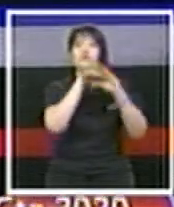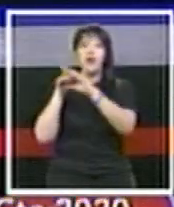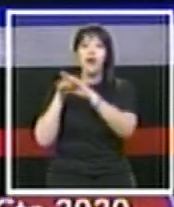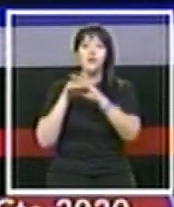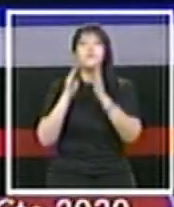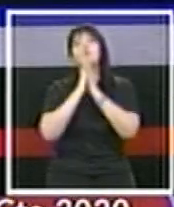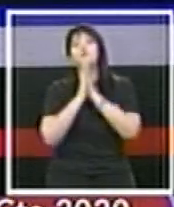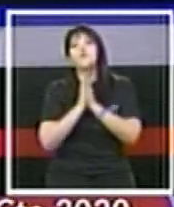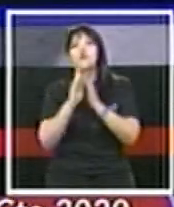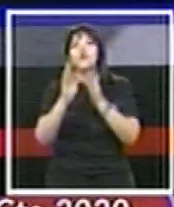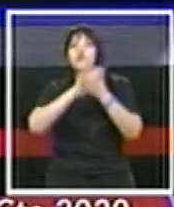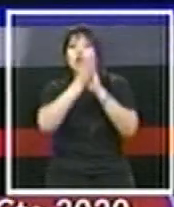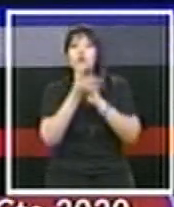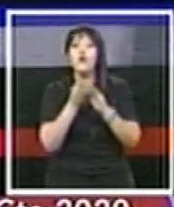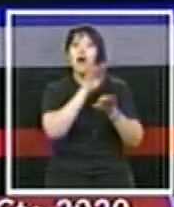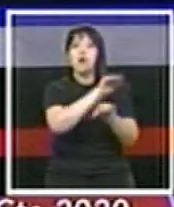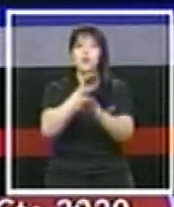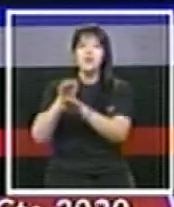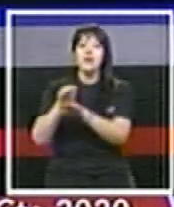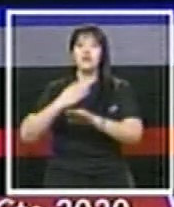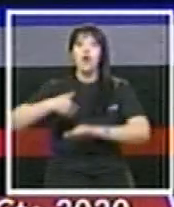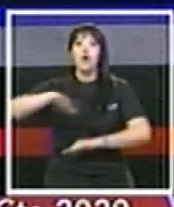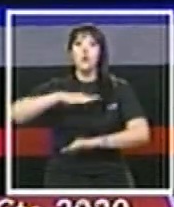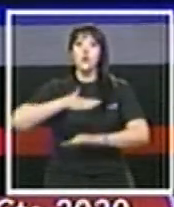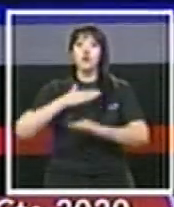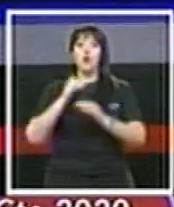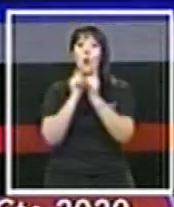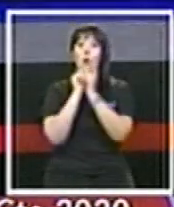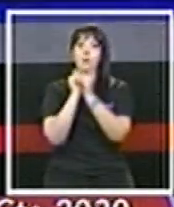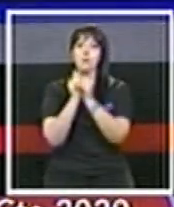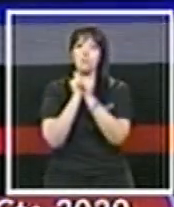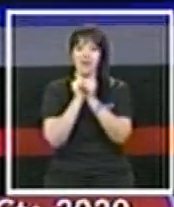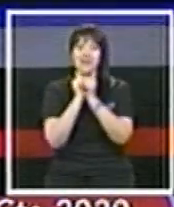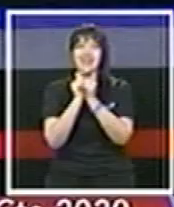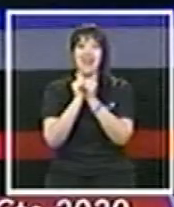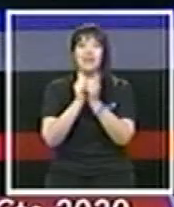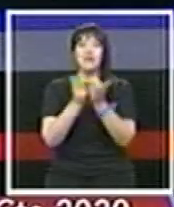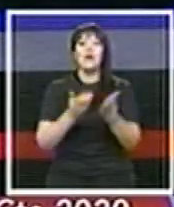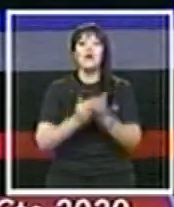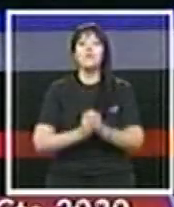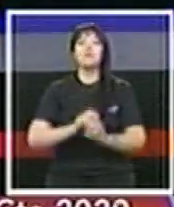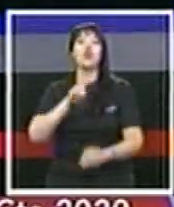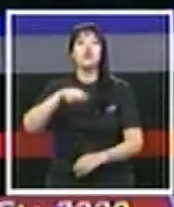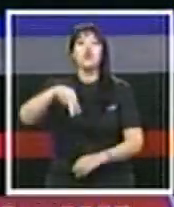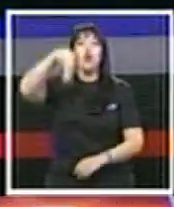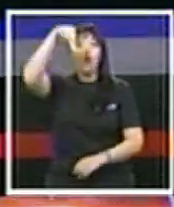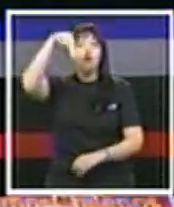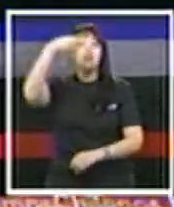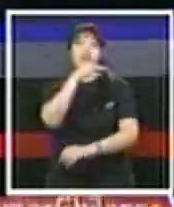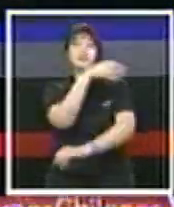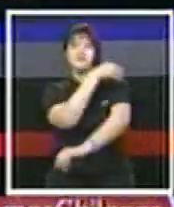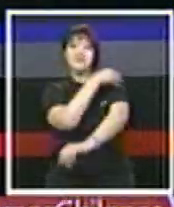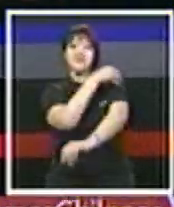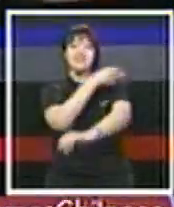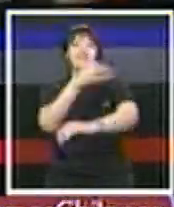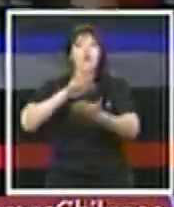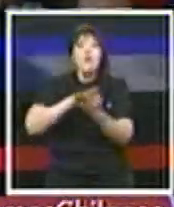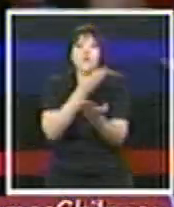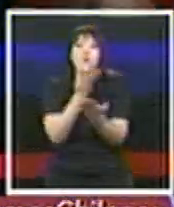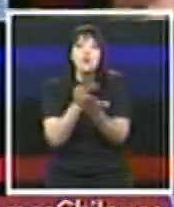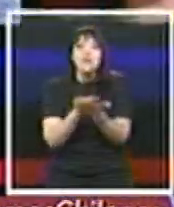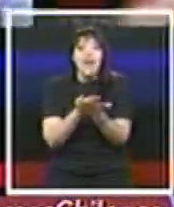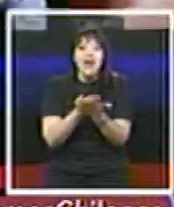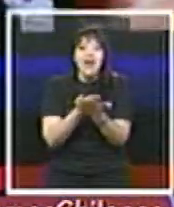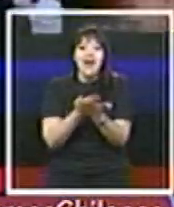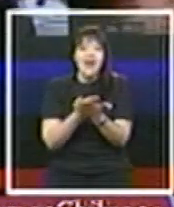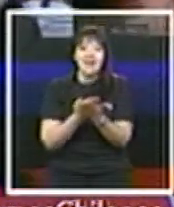supuesto, están apoyando. Saludamos a nuestros compañeros, pero antes estamos con el norte. ¡Mira! ¿Cómo